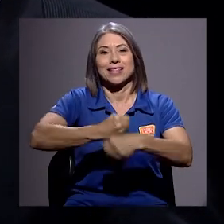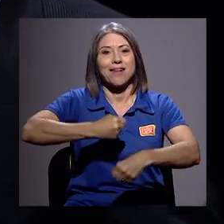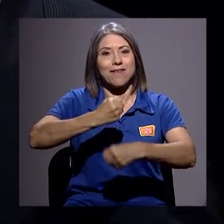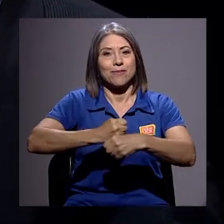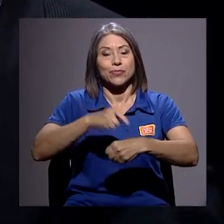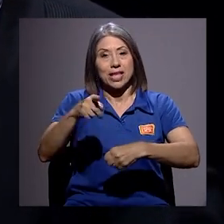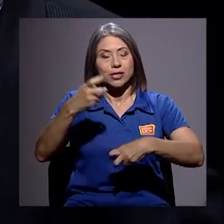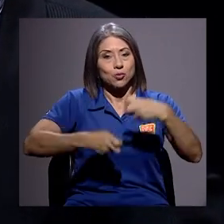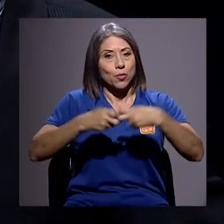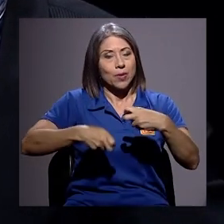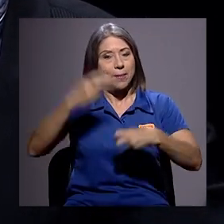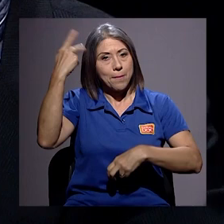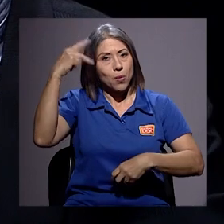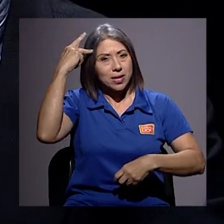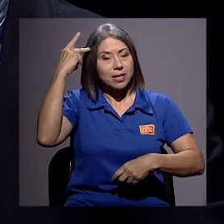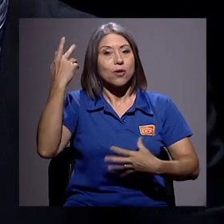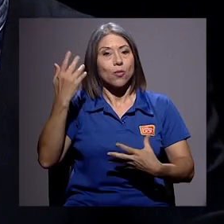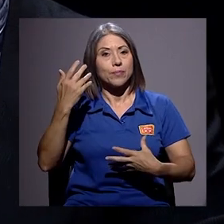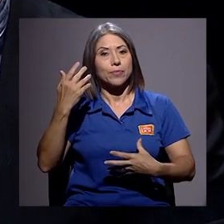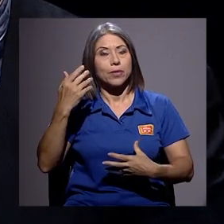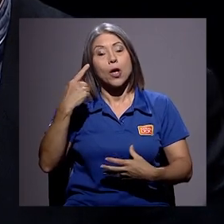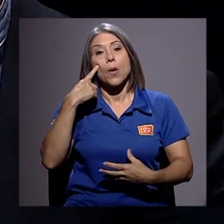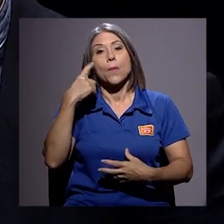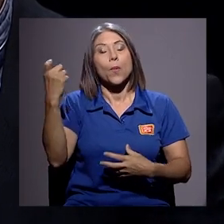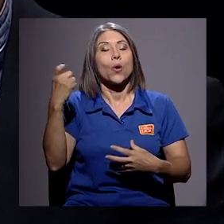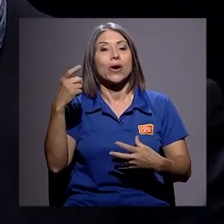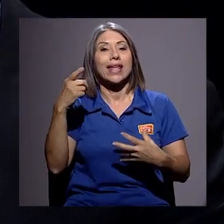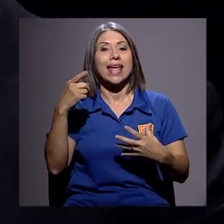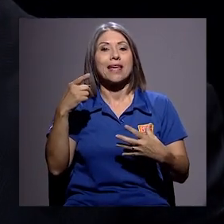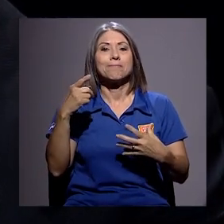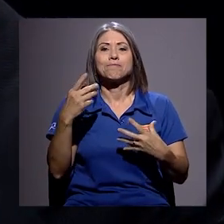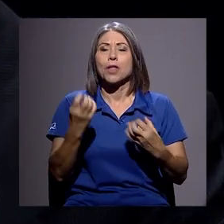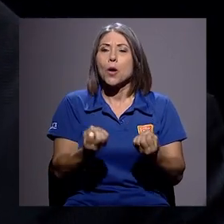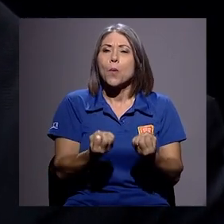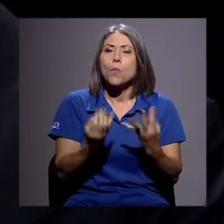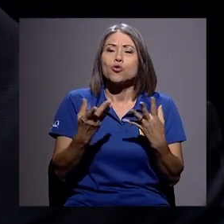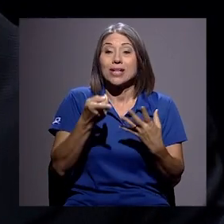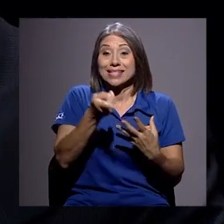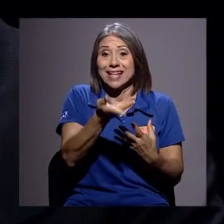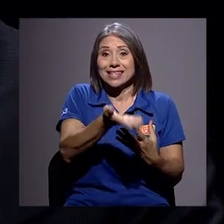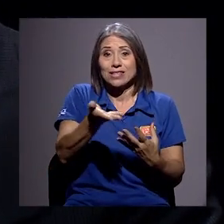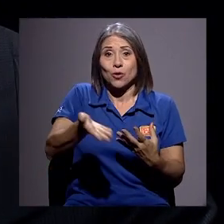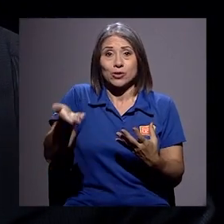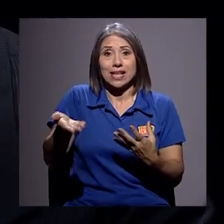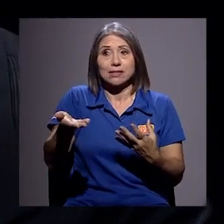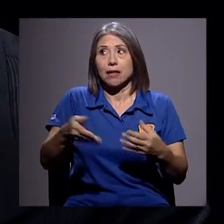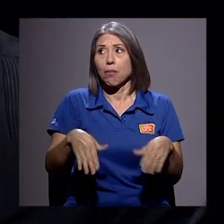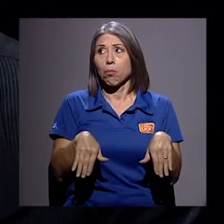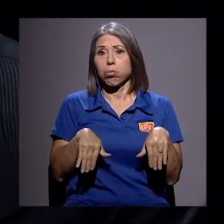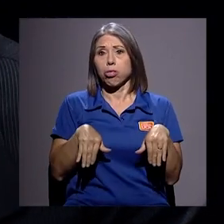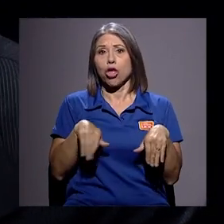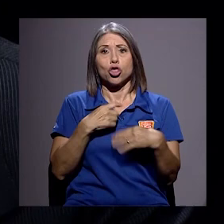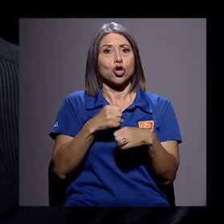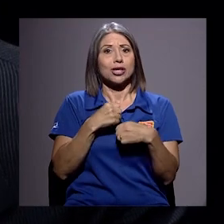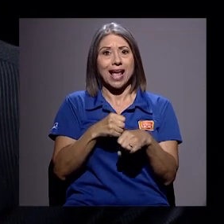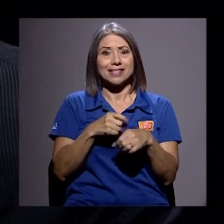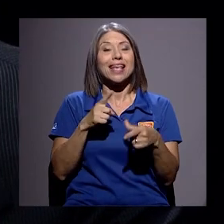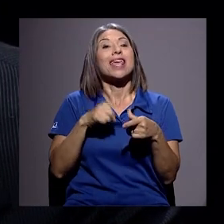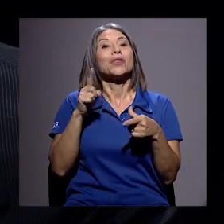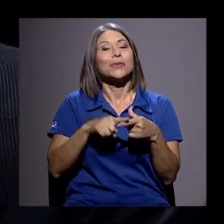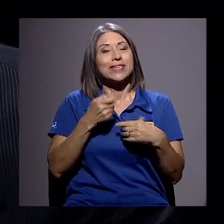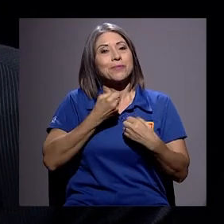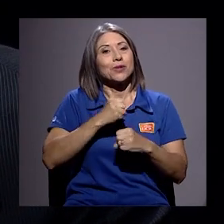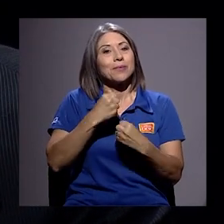ubicarlo como un problema político porque el tema es que muchas de esas cosas que no se hacen la municipalidad las comienza a gestionar